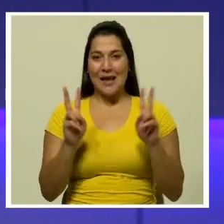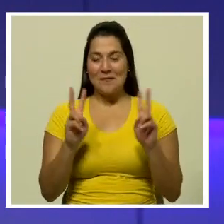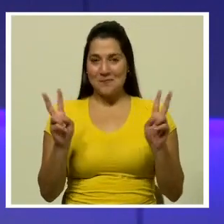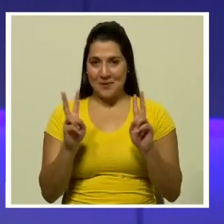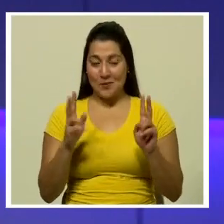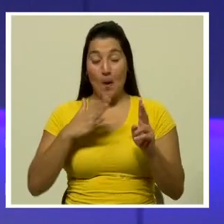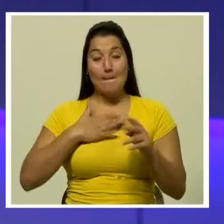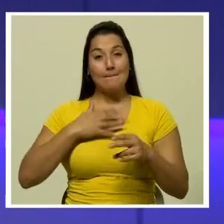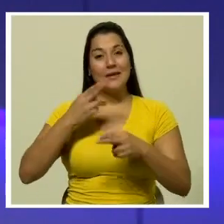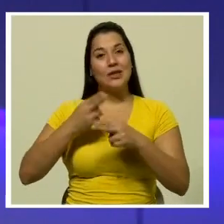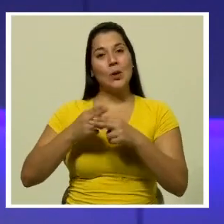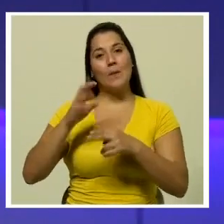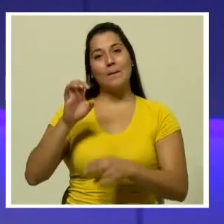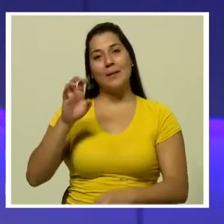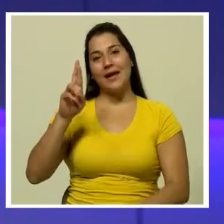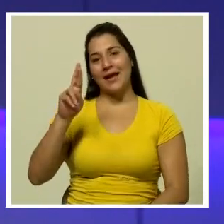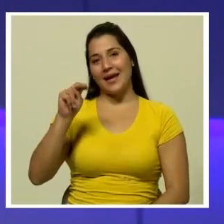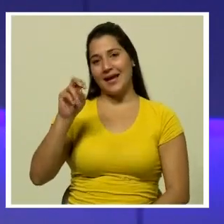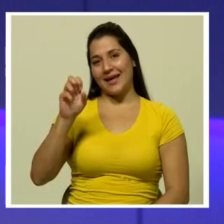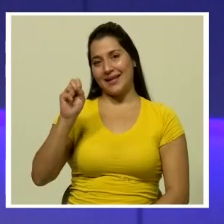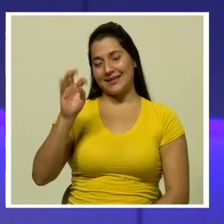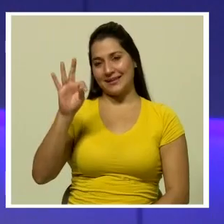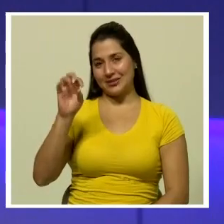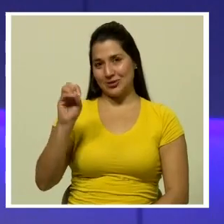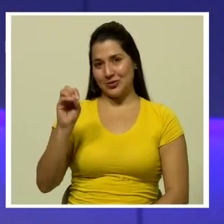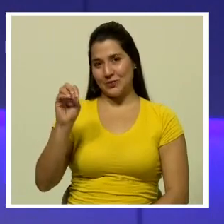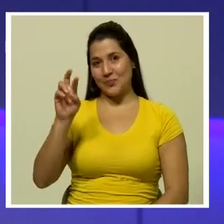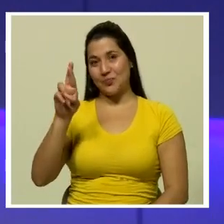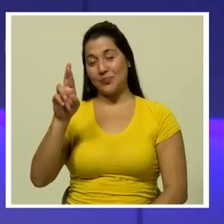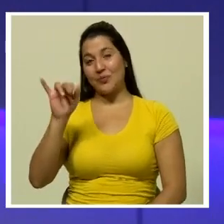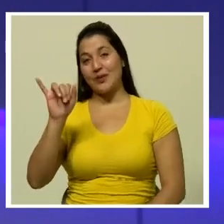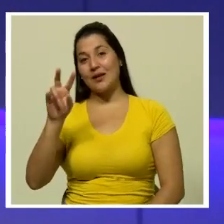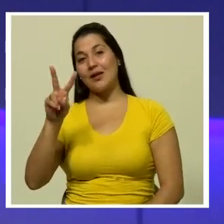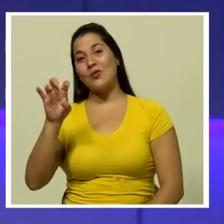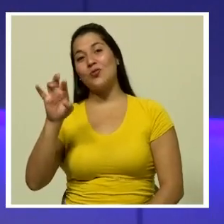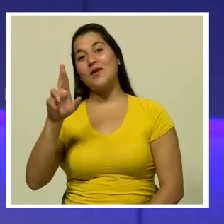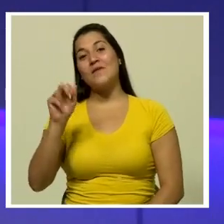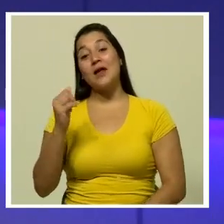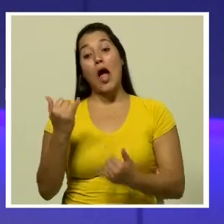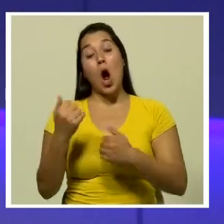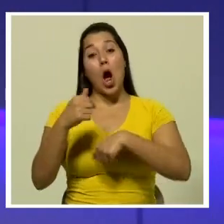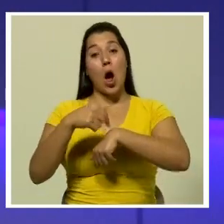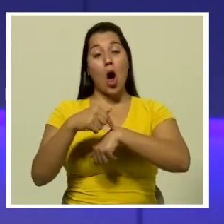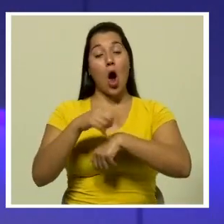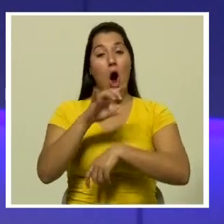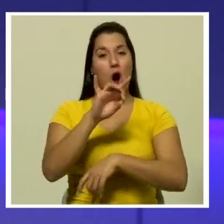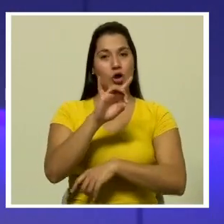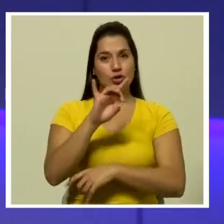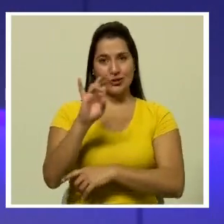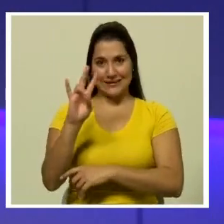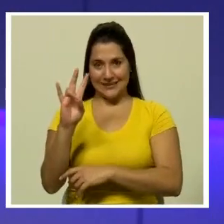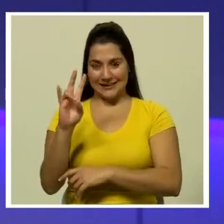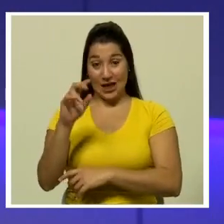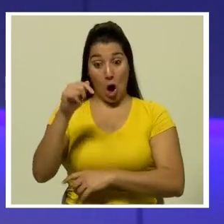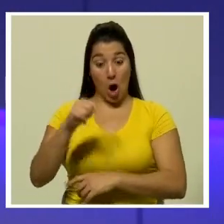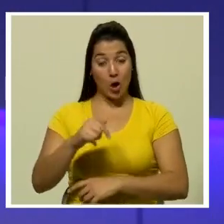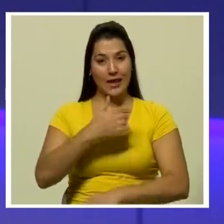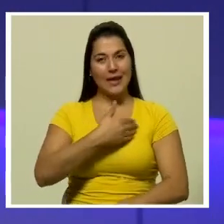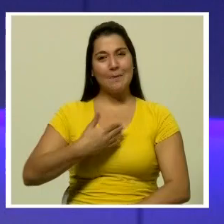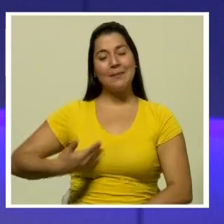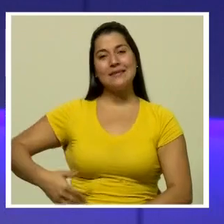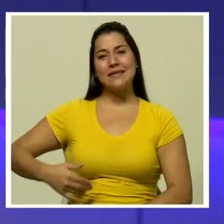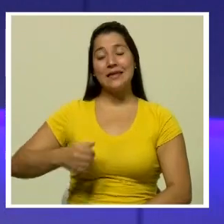soy Ernesto Rivera, son las 8 de la noche con 7 minutos. Hoy el presidente Carlos